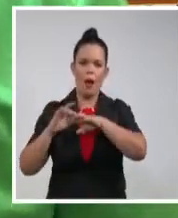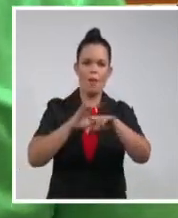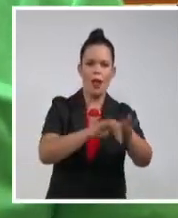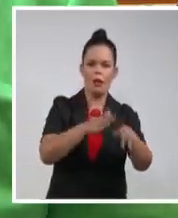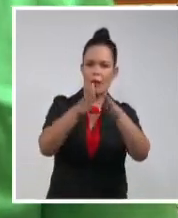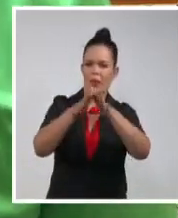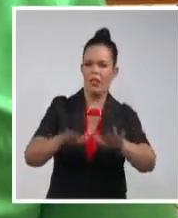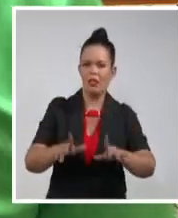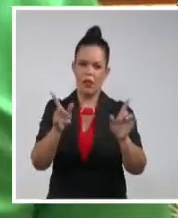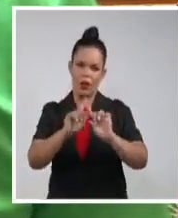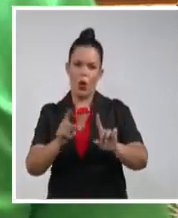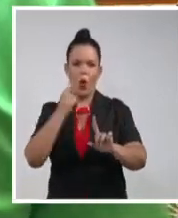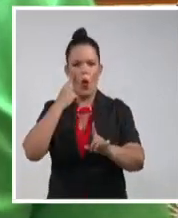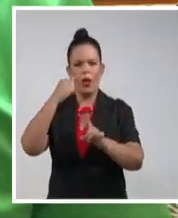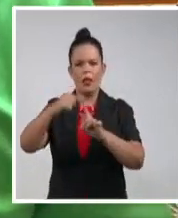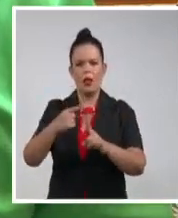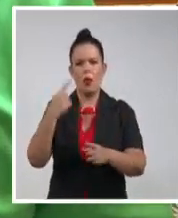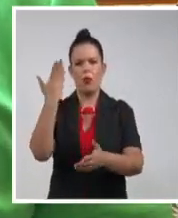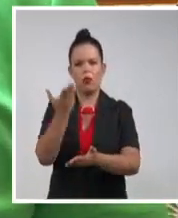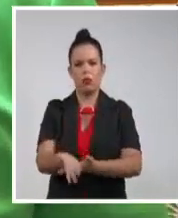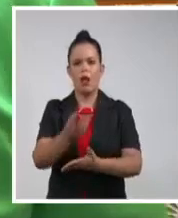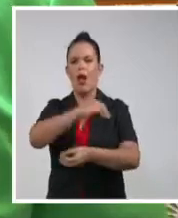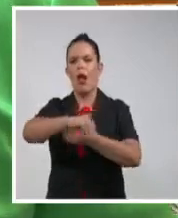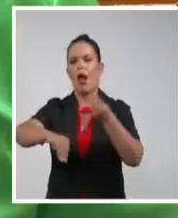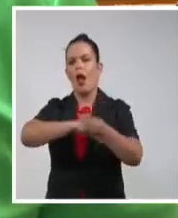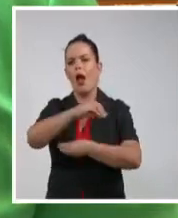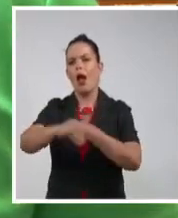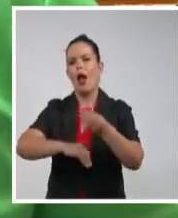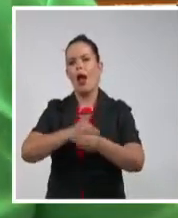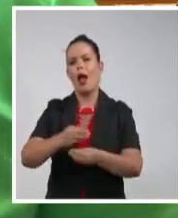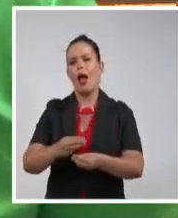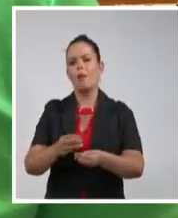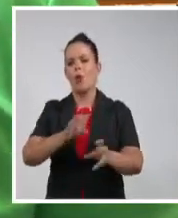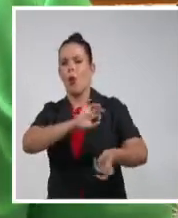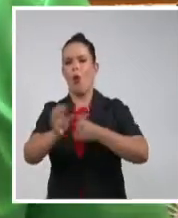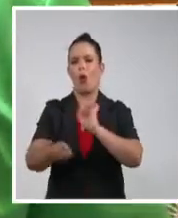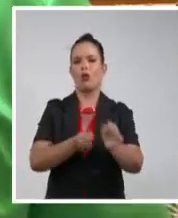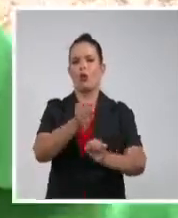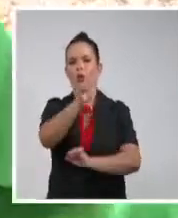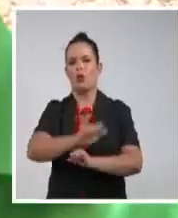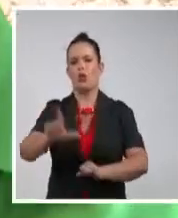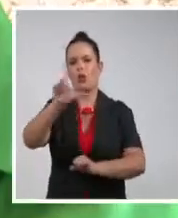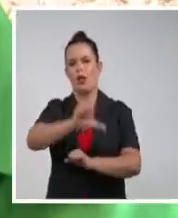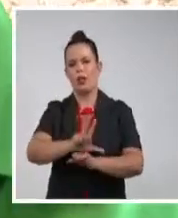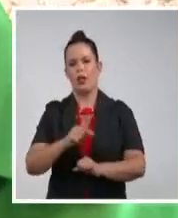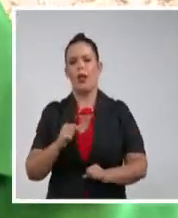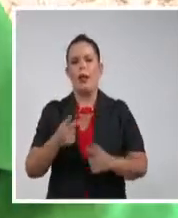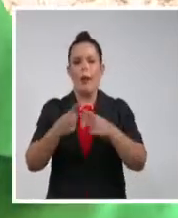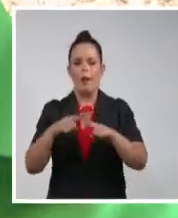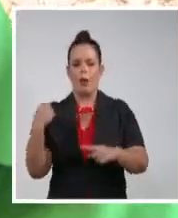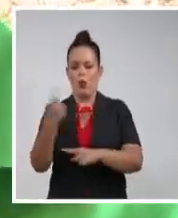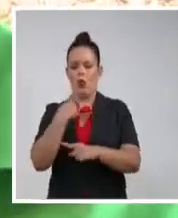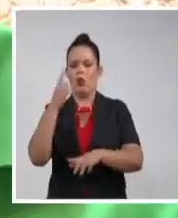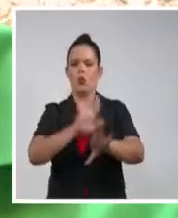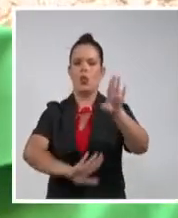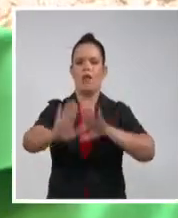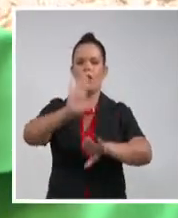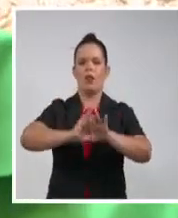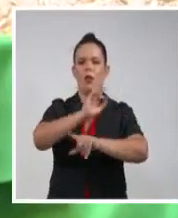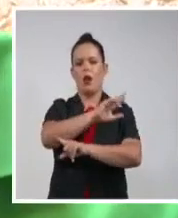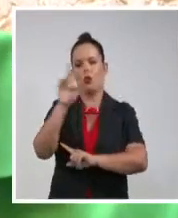es el cambio de régimen socialista, es decir, como lo explican ellos, que además es nuestra revolución la que tenemos que defender. Y solo le hablamos del propio